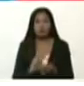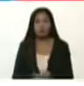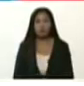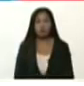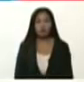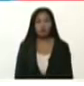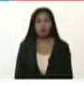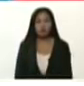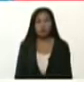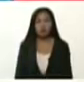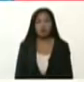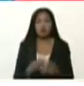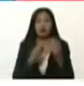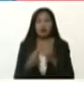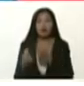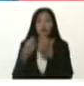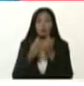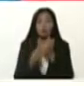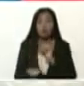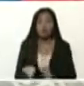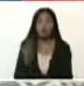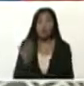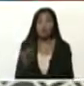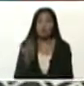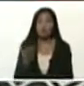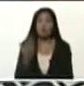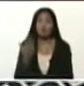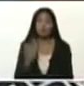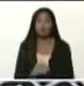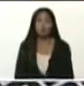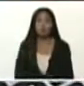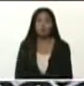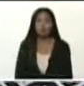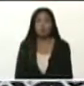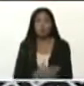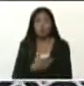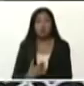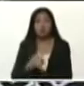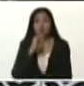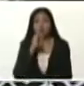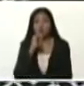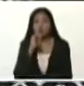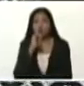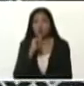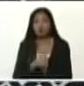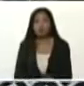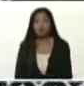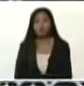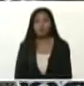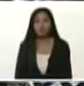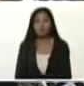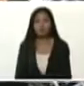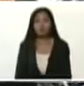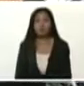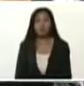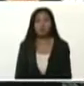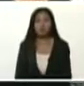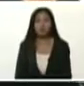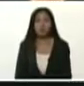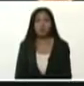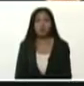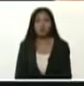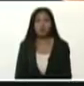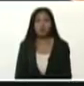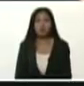A nivel económico es muy importante. Quiero anunciar precisamente a